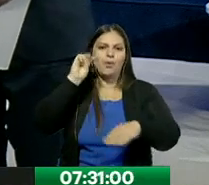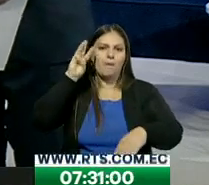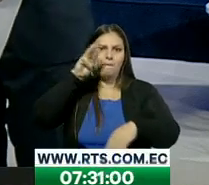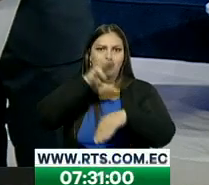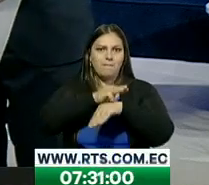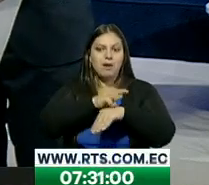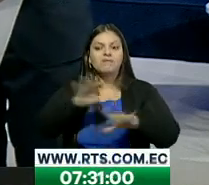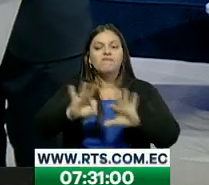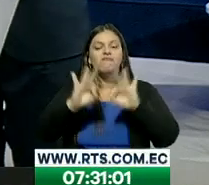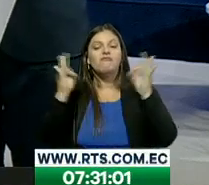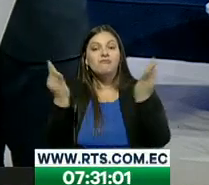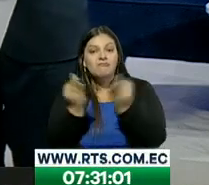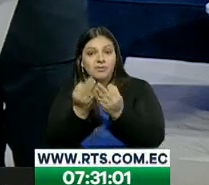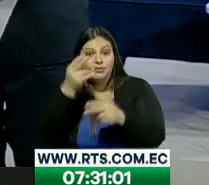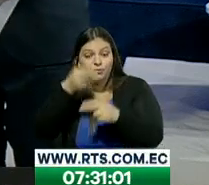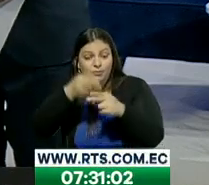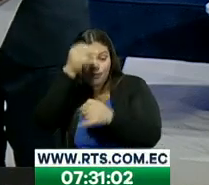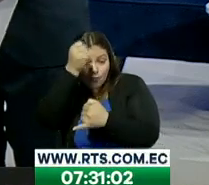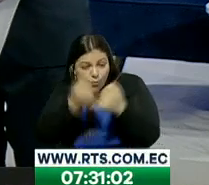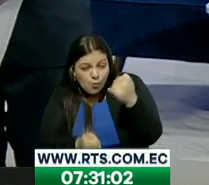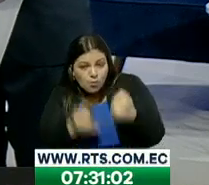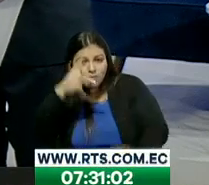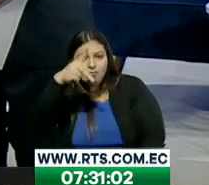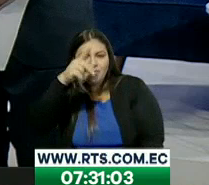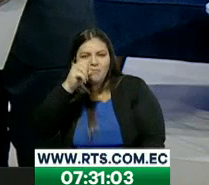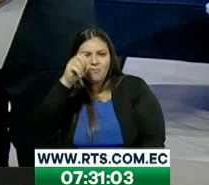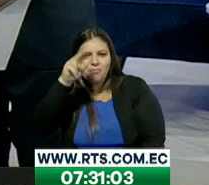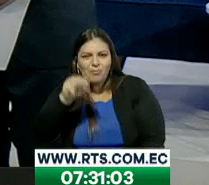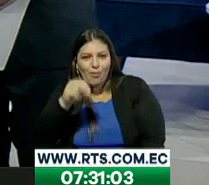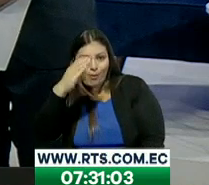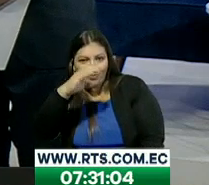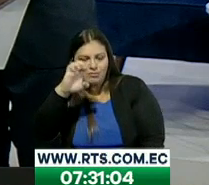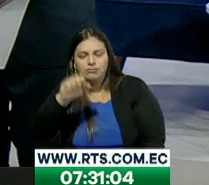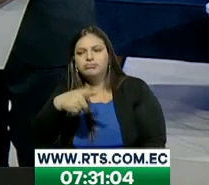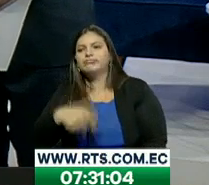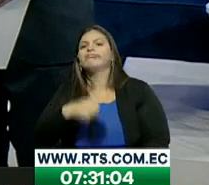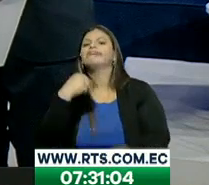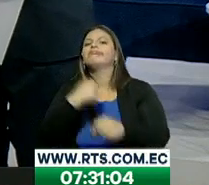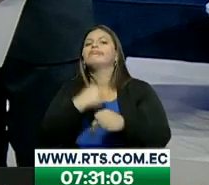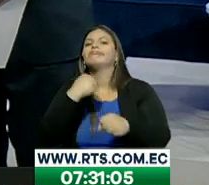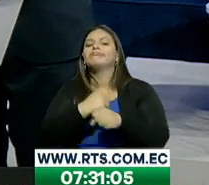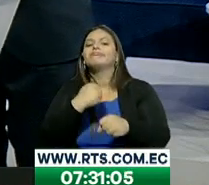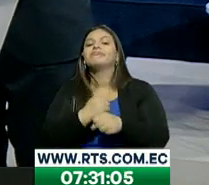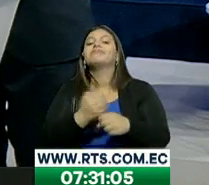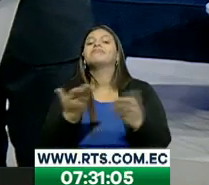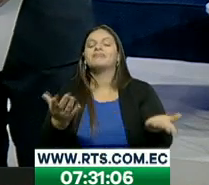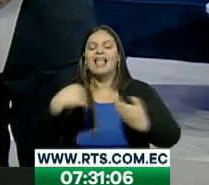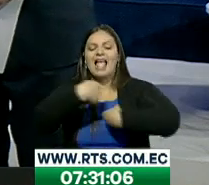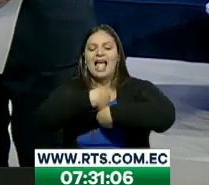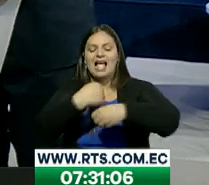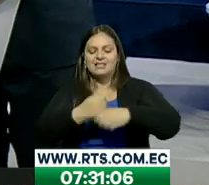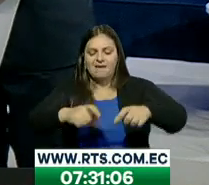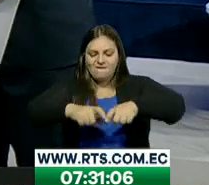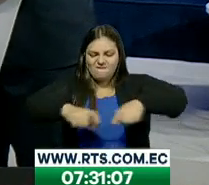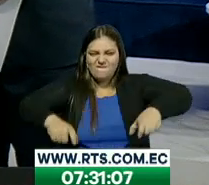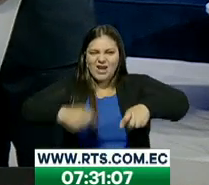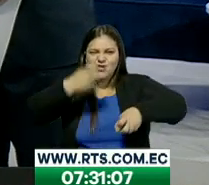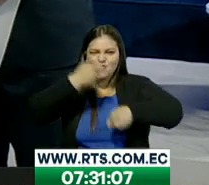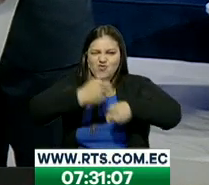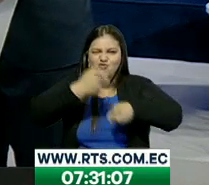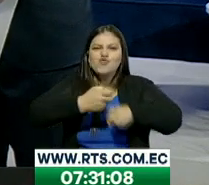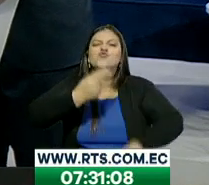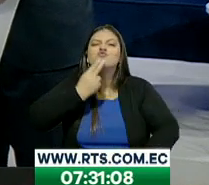la tradición de un negocio que, según afirman, más que su única fuente de ingreso, es un estilo de vida. Qué bueno,